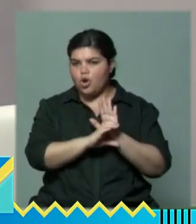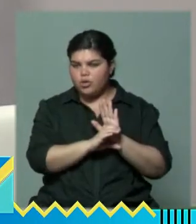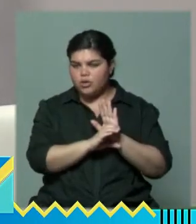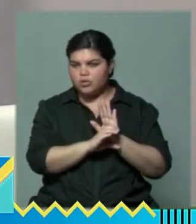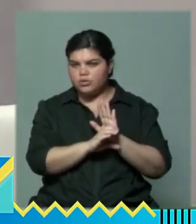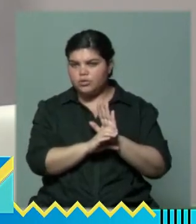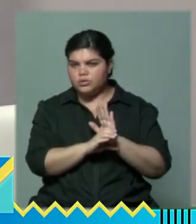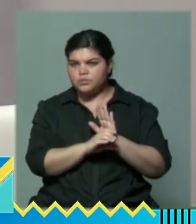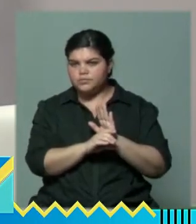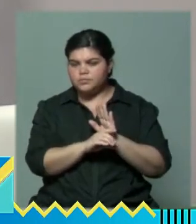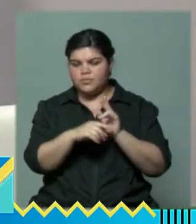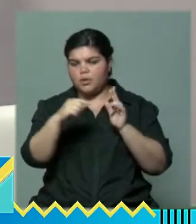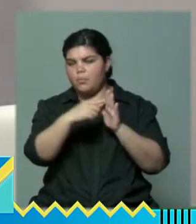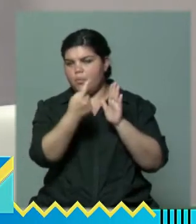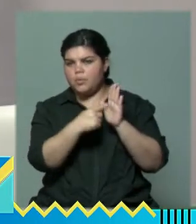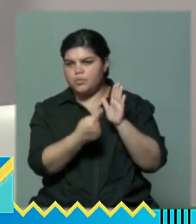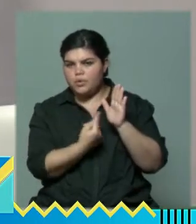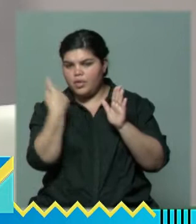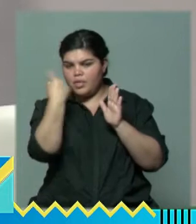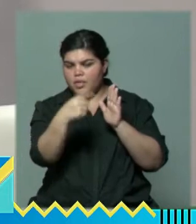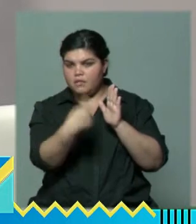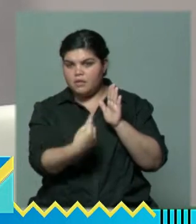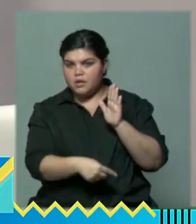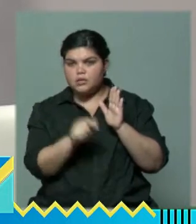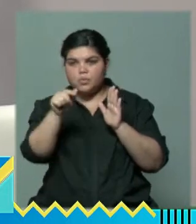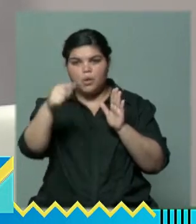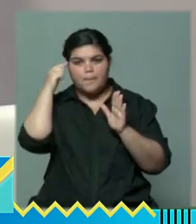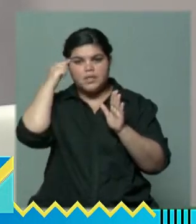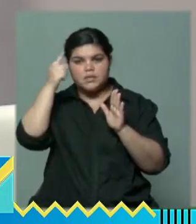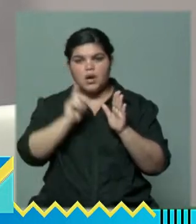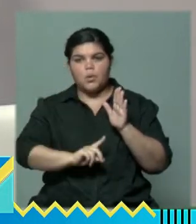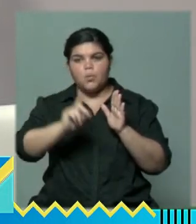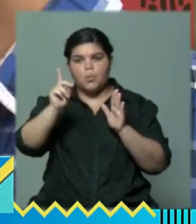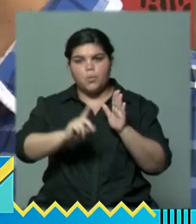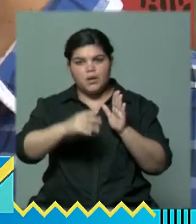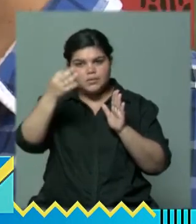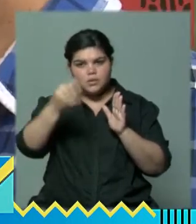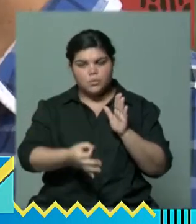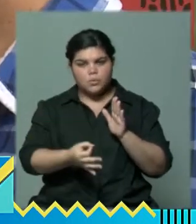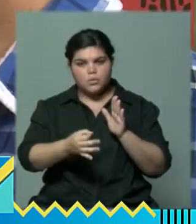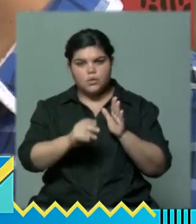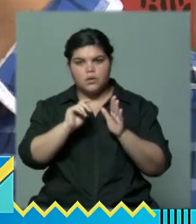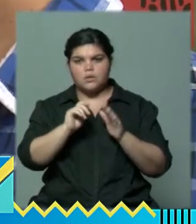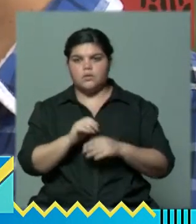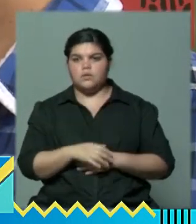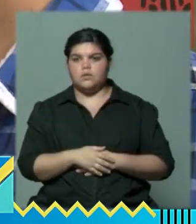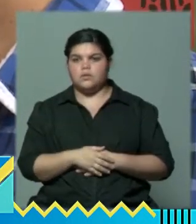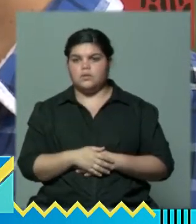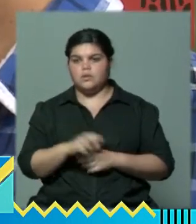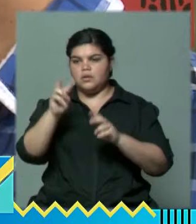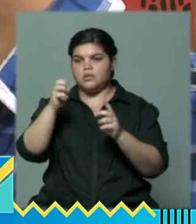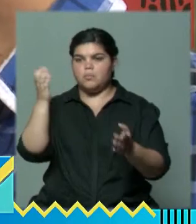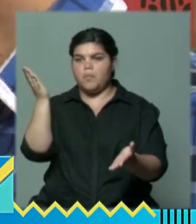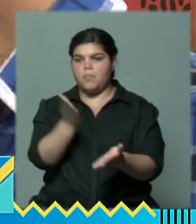evidentemente tiene distintos ítems. ¿Cuáles considerás que se van a tratar de manera inminente? Y un tema que habría que tratar inminente es el tema de las multas.